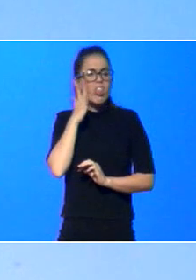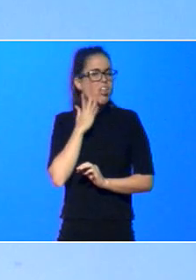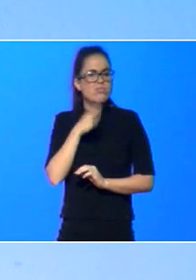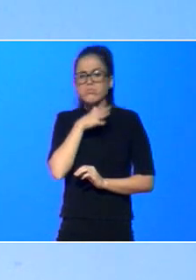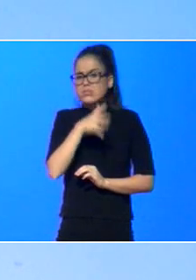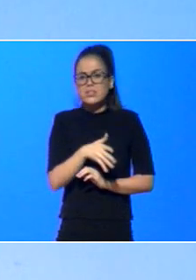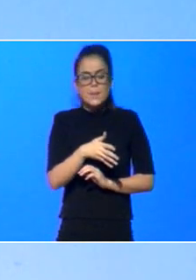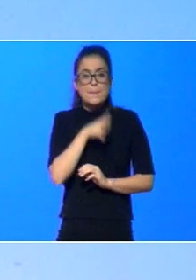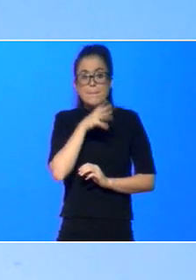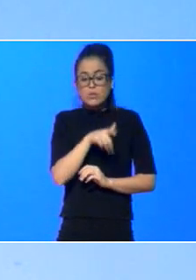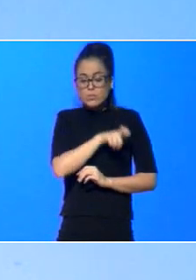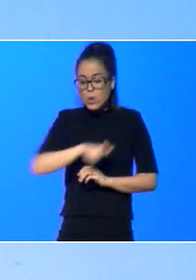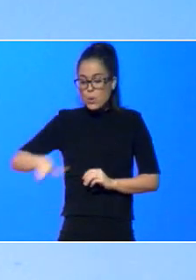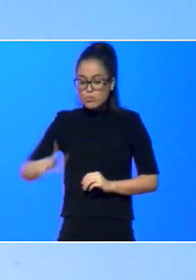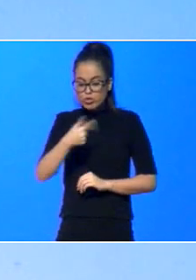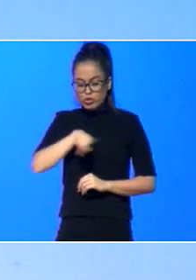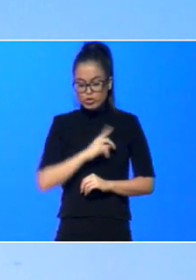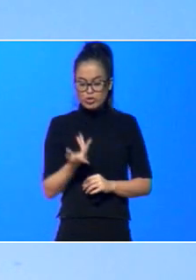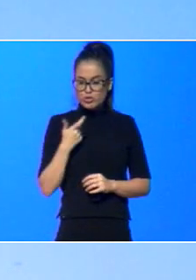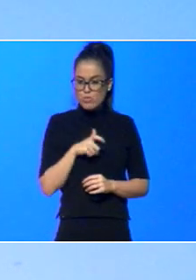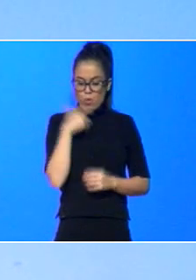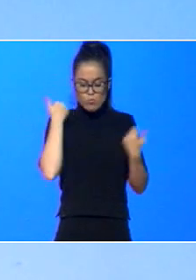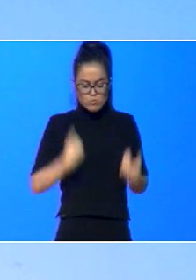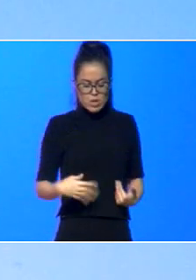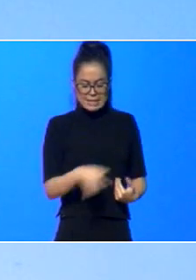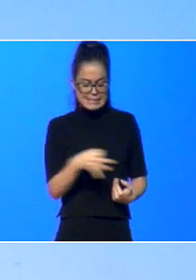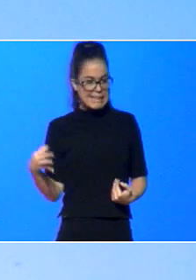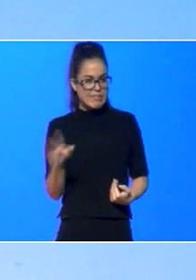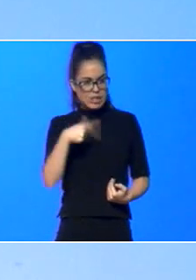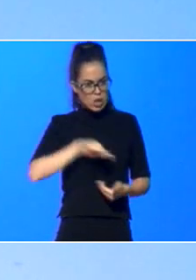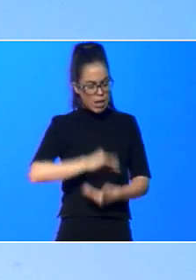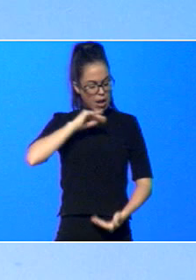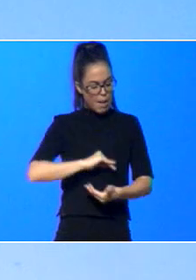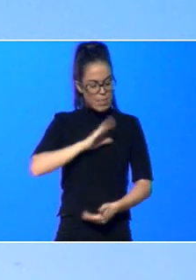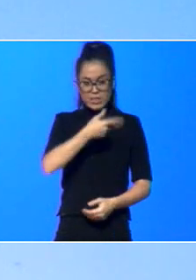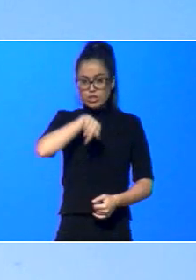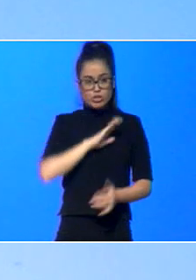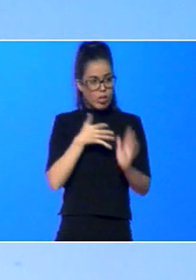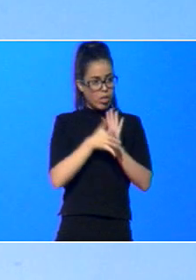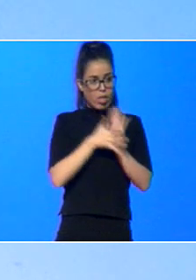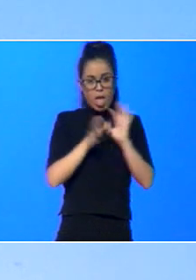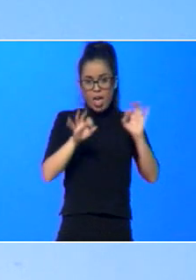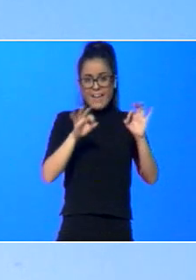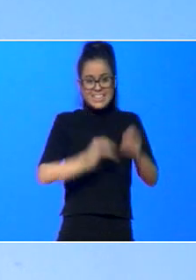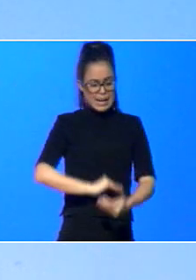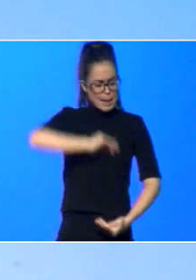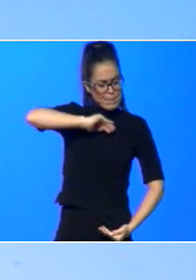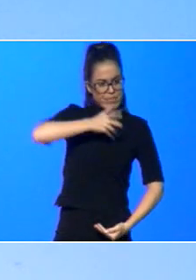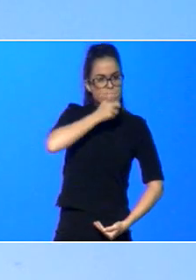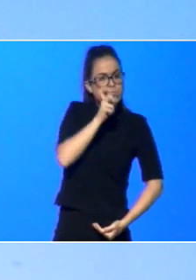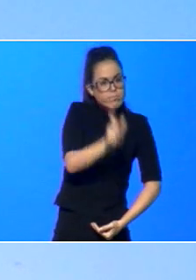seres humanos Somos unos seres excelentes unos seres capaces y lo hemos definido así en términos de capacidad capaces